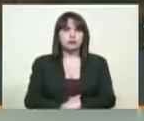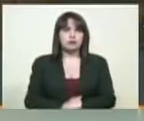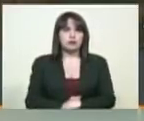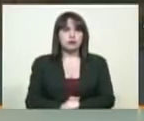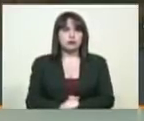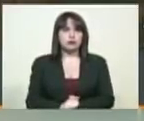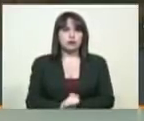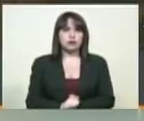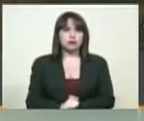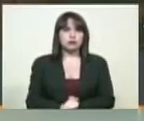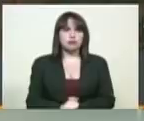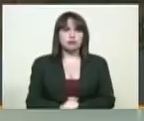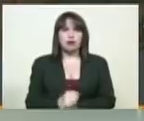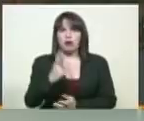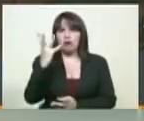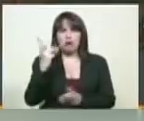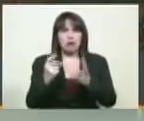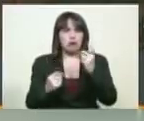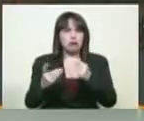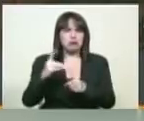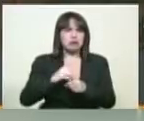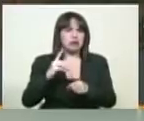regionalista en el censo